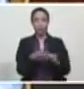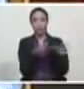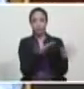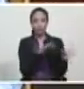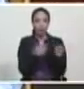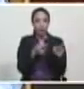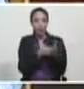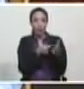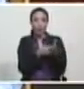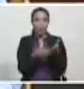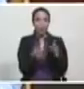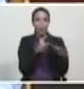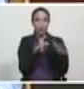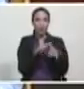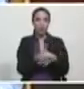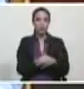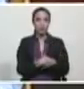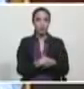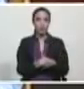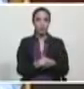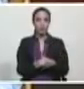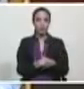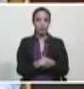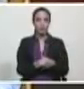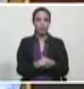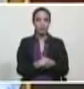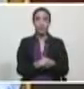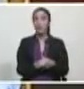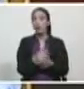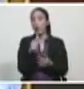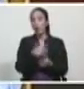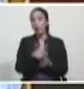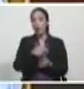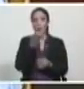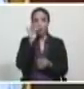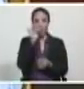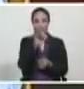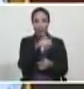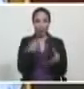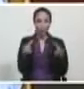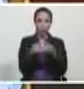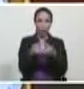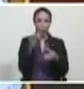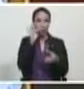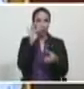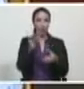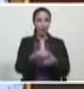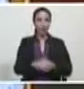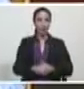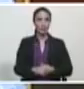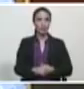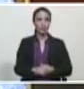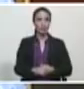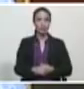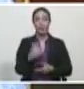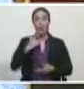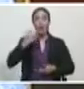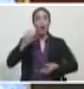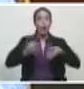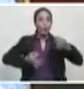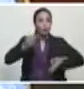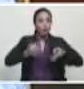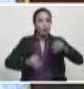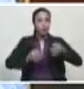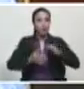conspirando. Hoy la Fiscalía General de la República y los tribunales de la